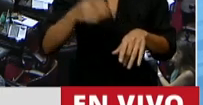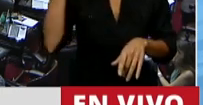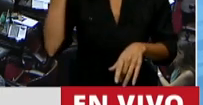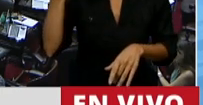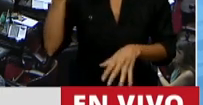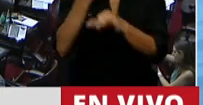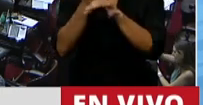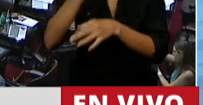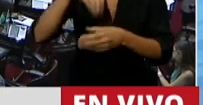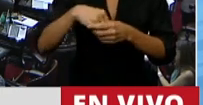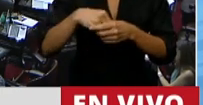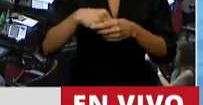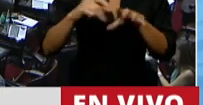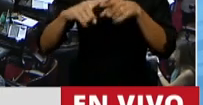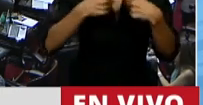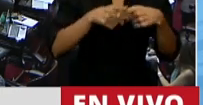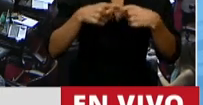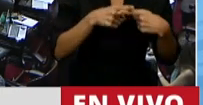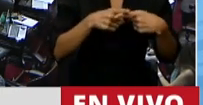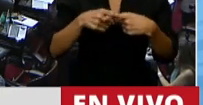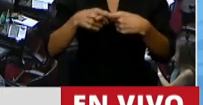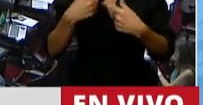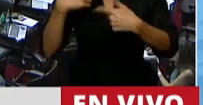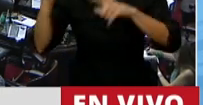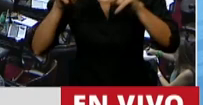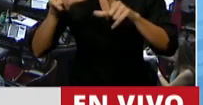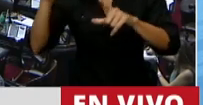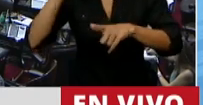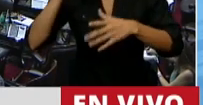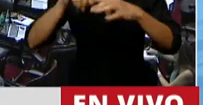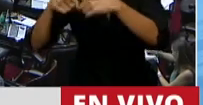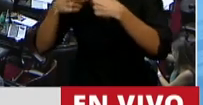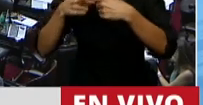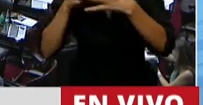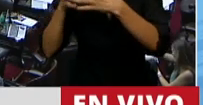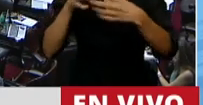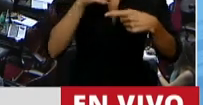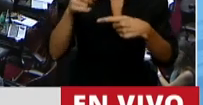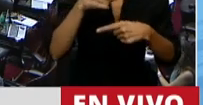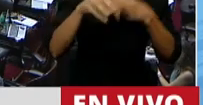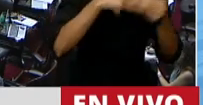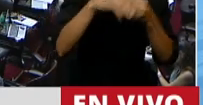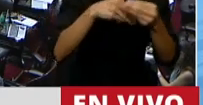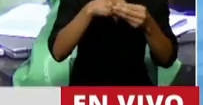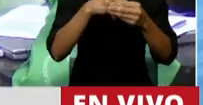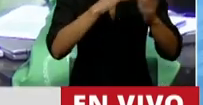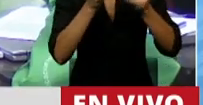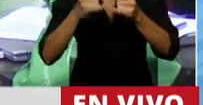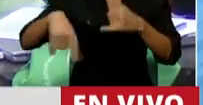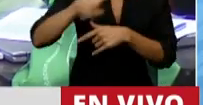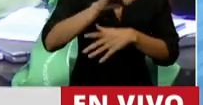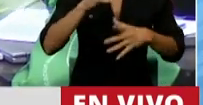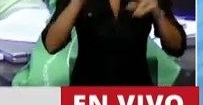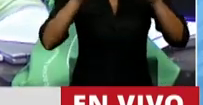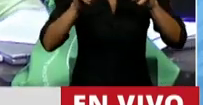se dio también en los medios de comunicación, que se dieron entre los jóvenes, en las familias, porque estamos